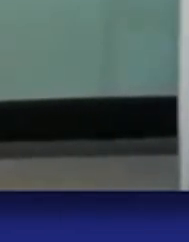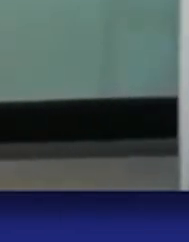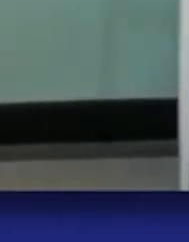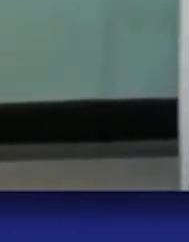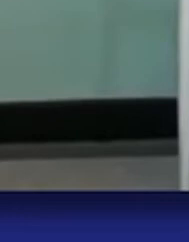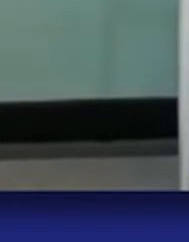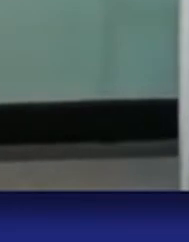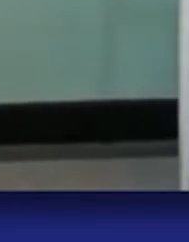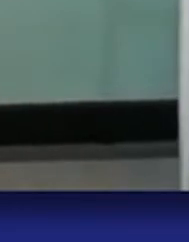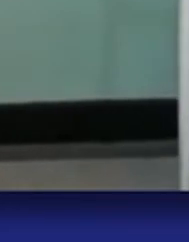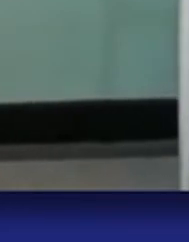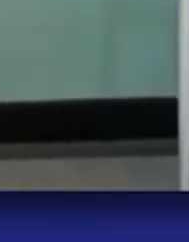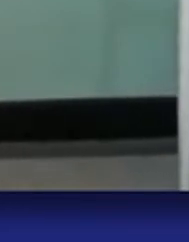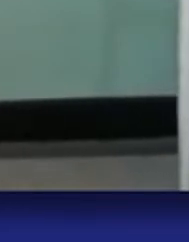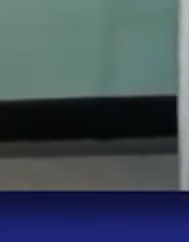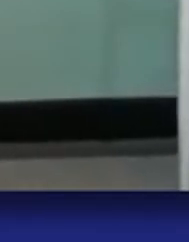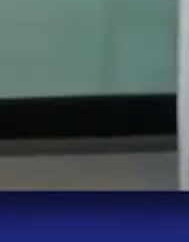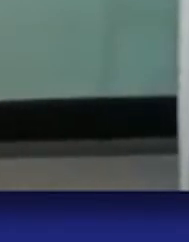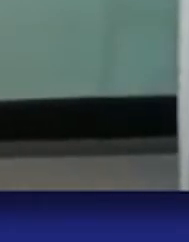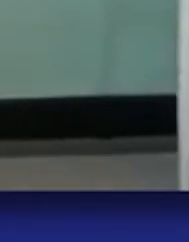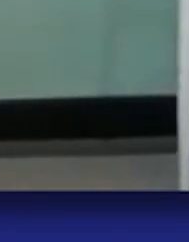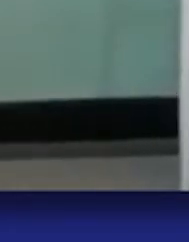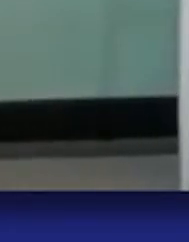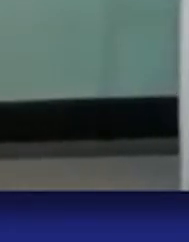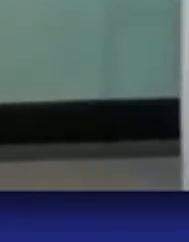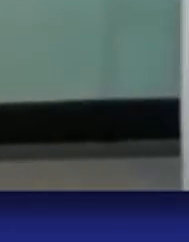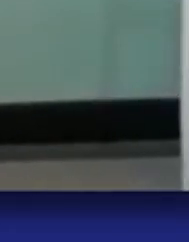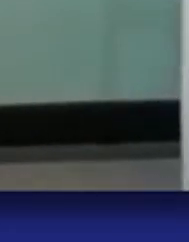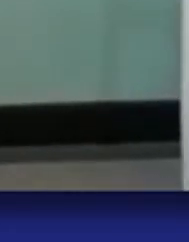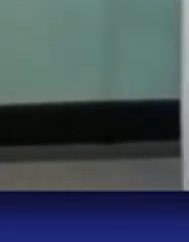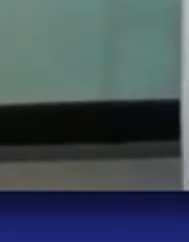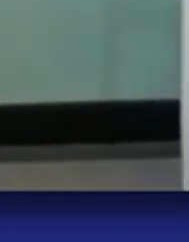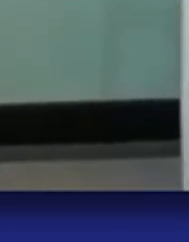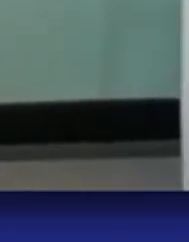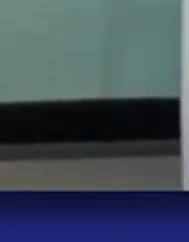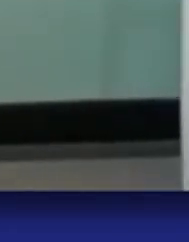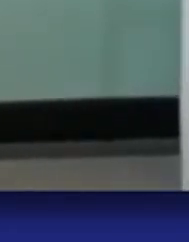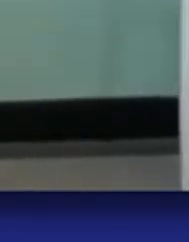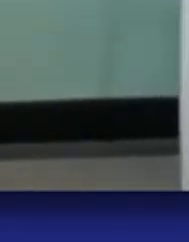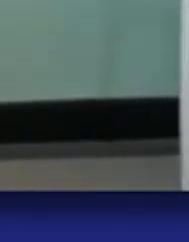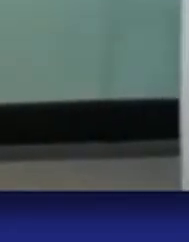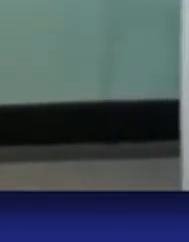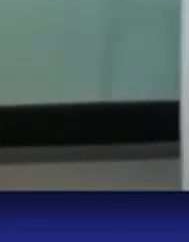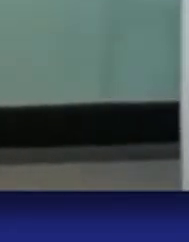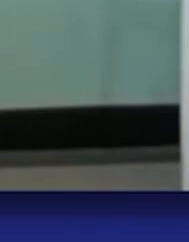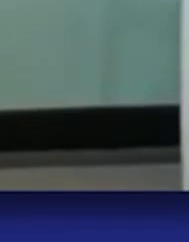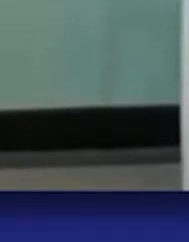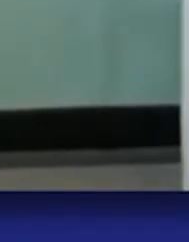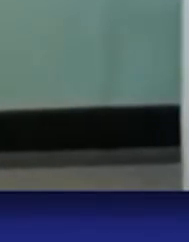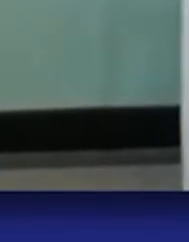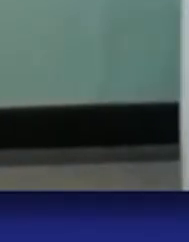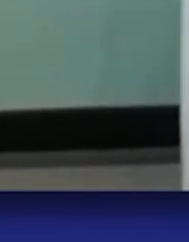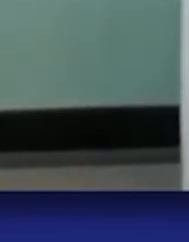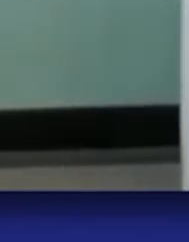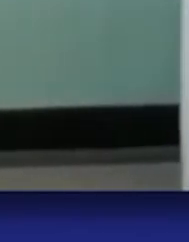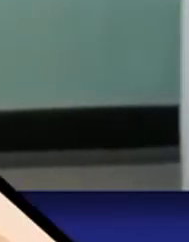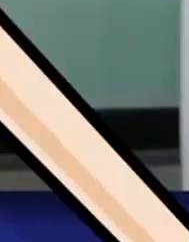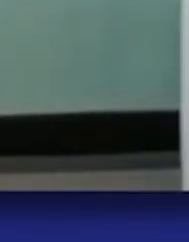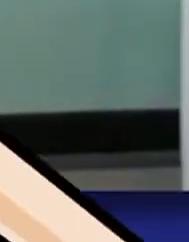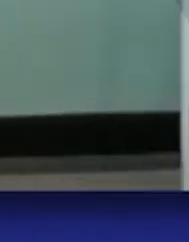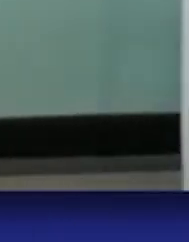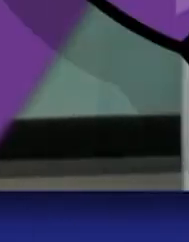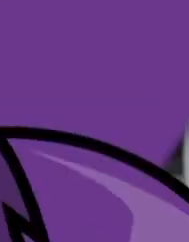6 entre el número 6 da como resultado el número 1. Esto ha sido nuestra clase del día de hoy. Muchísimas